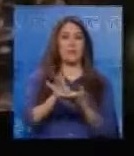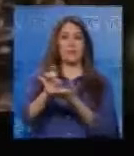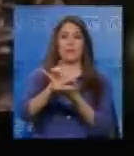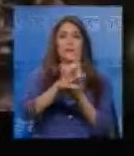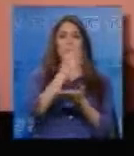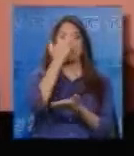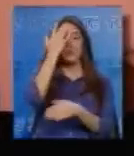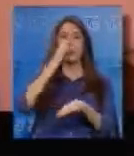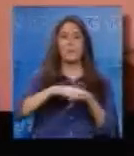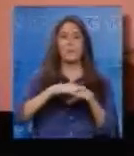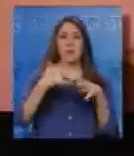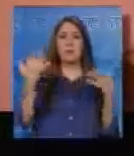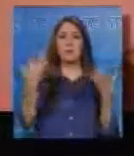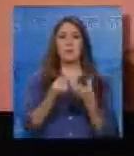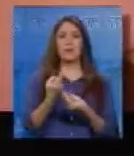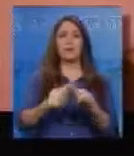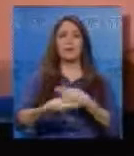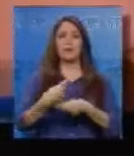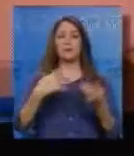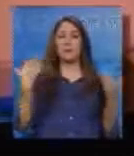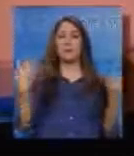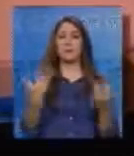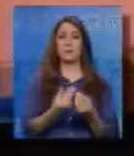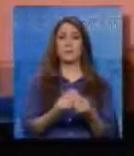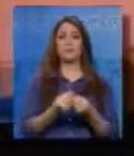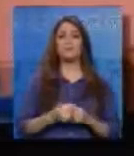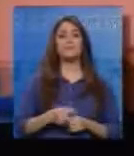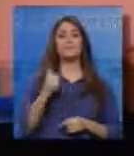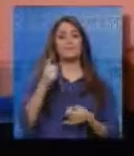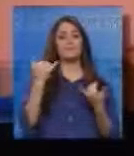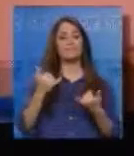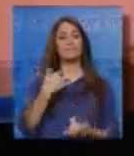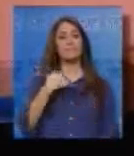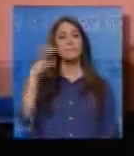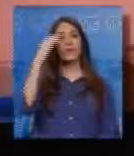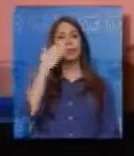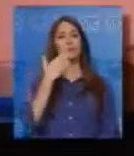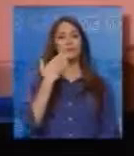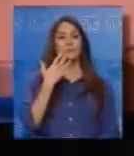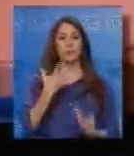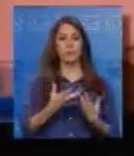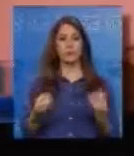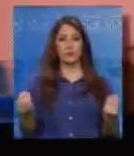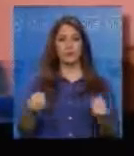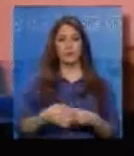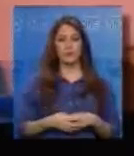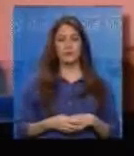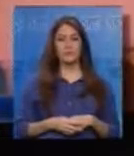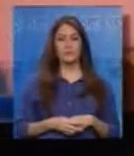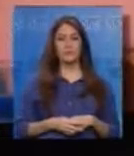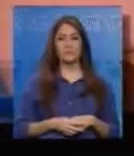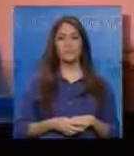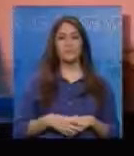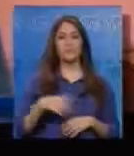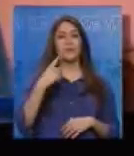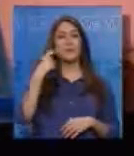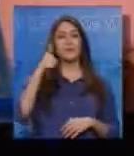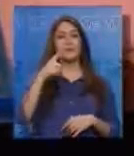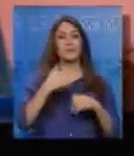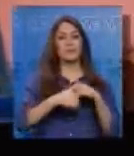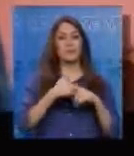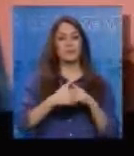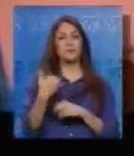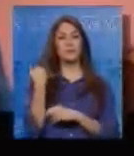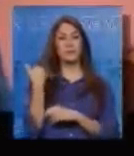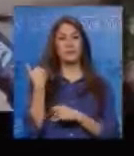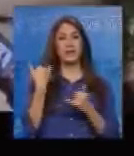afectación por ceniza. A fin de encontrar soluciones oportunas, inmediatas diría, para los eventuales problemas que